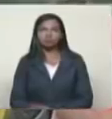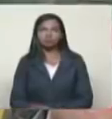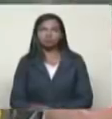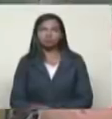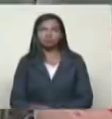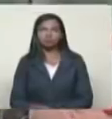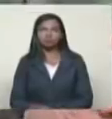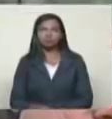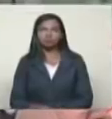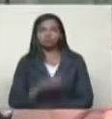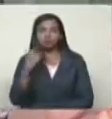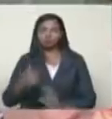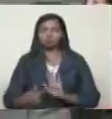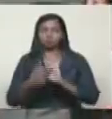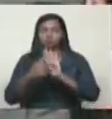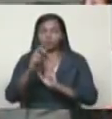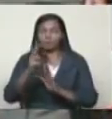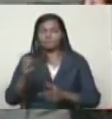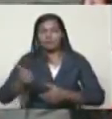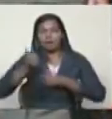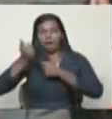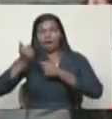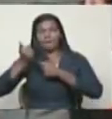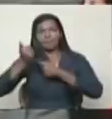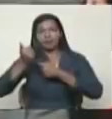Que fue enfrentado con las armas.